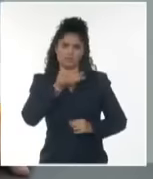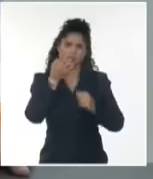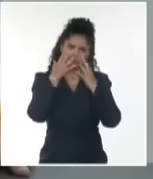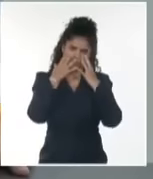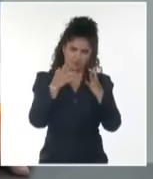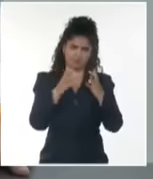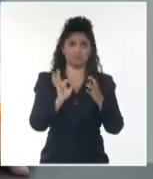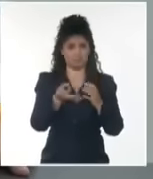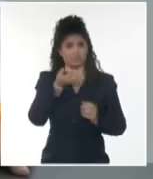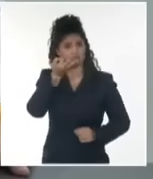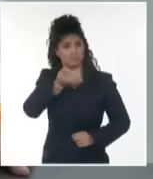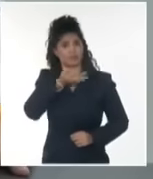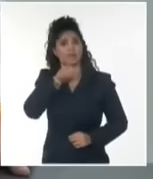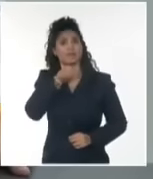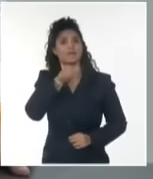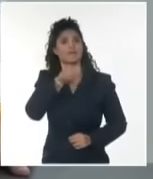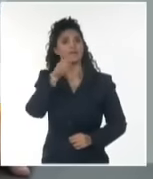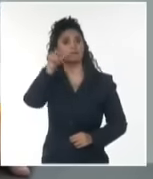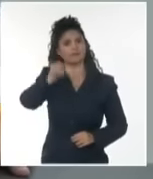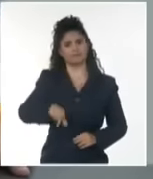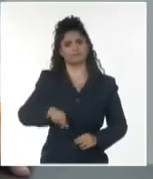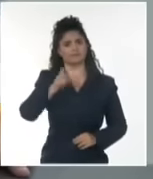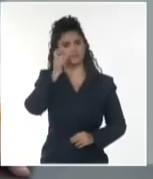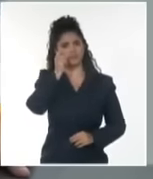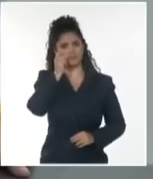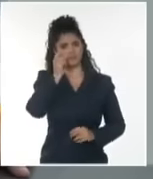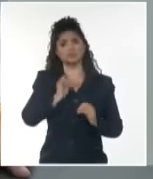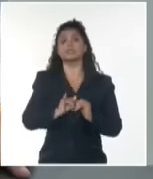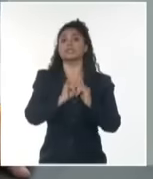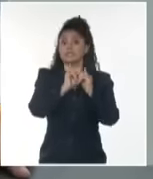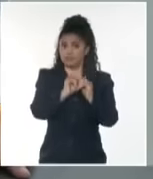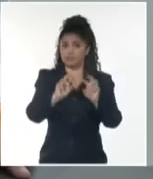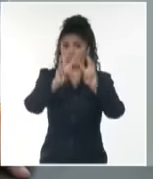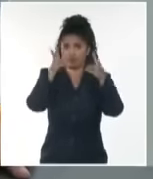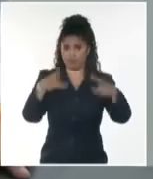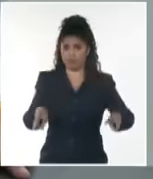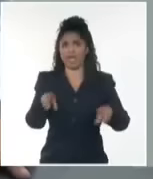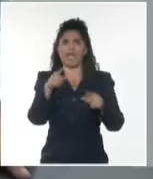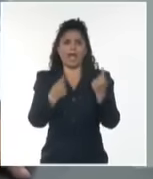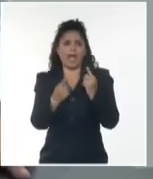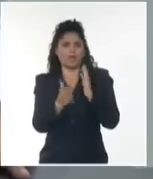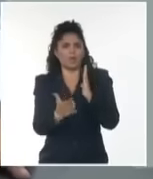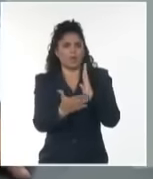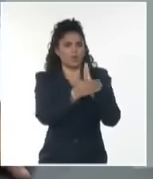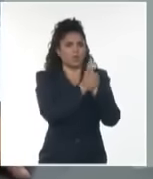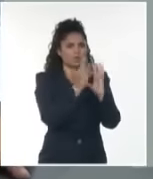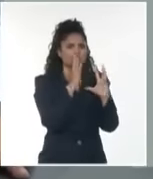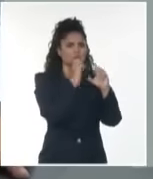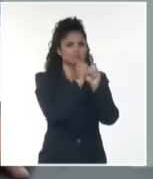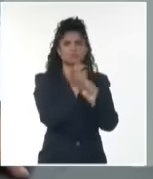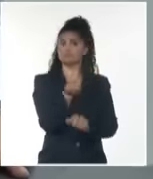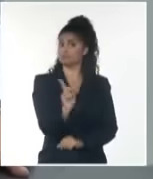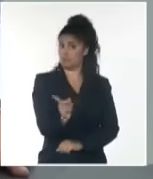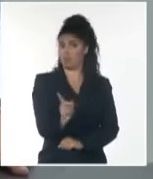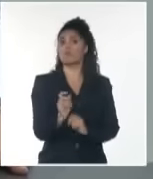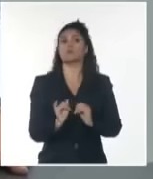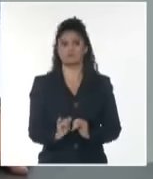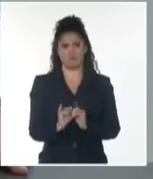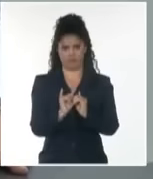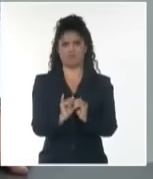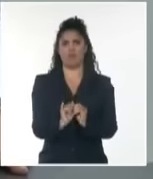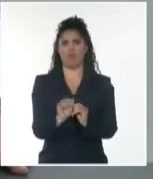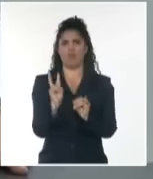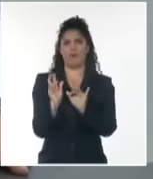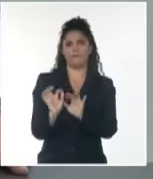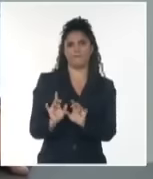que además está publicada. O sea, no es algo que no se haya publicado. Y es la presencia de este virus